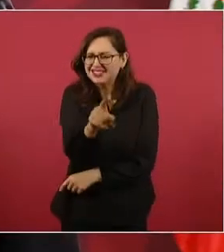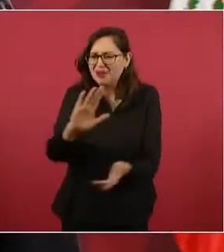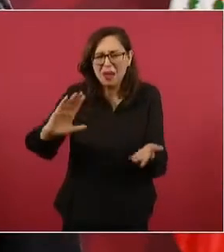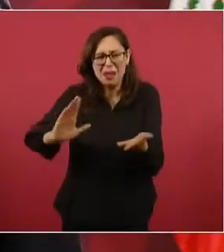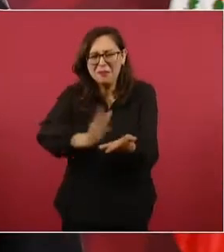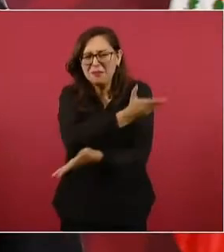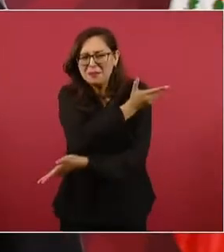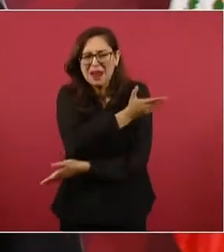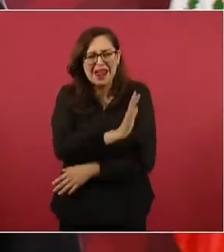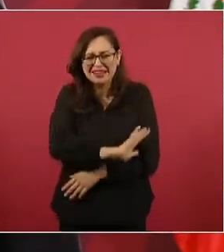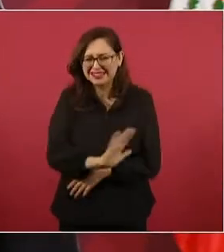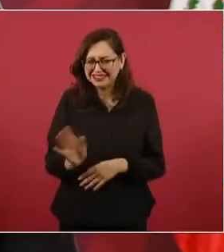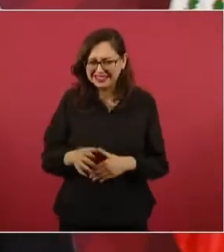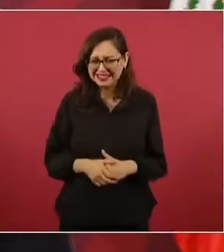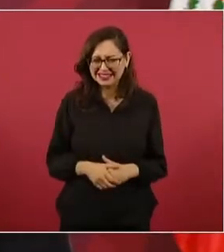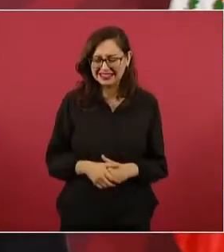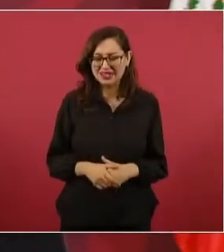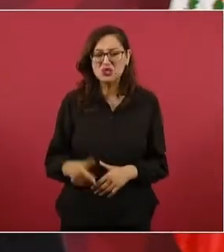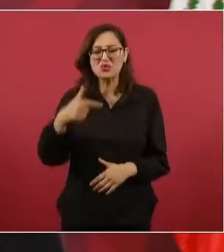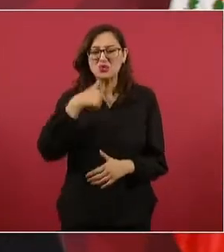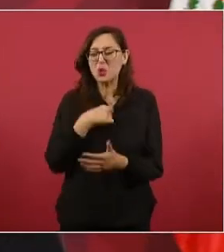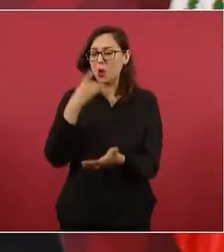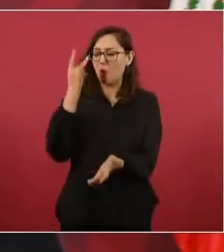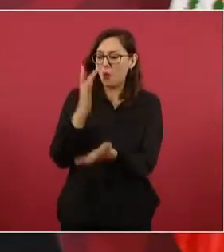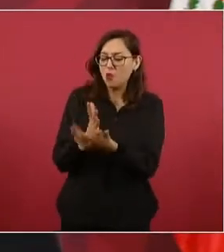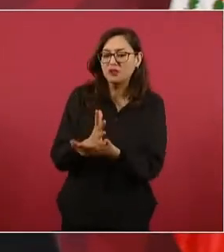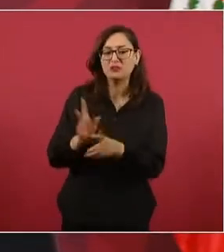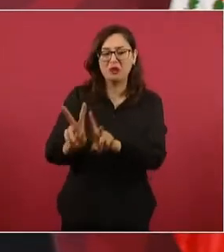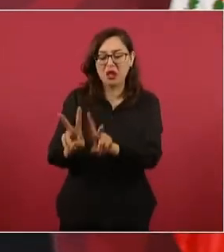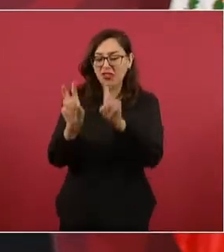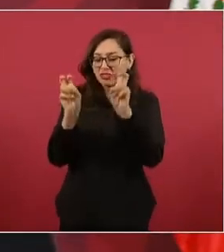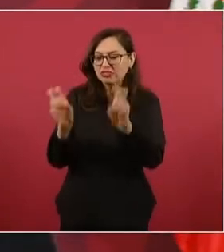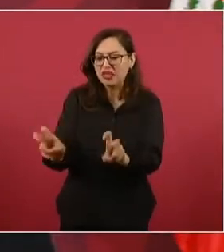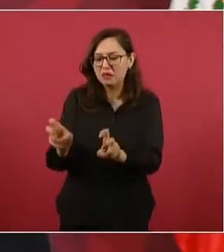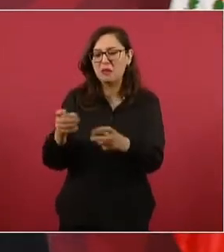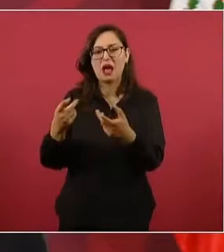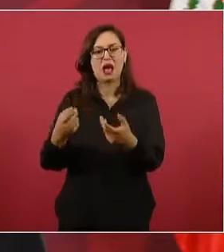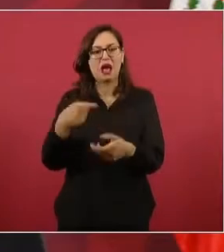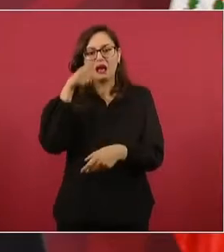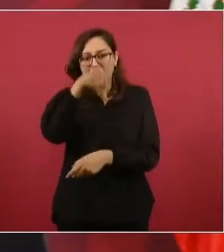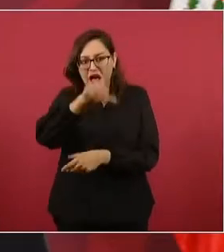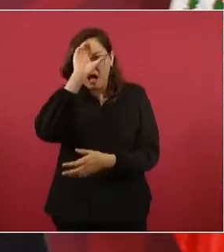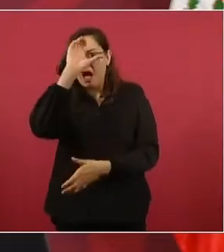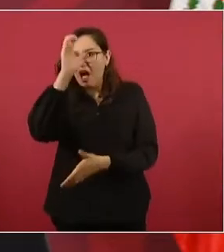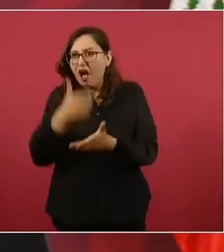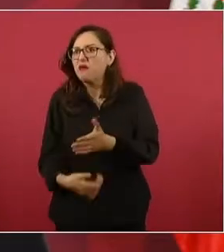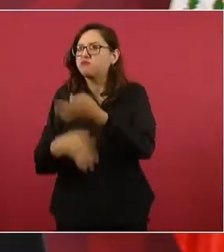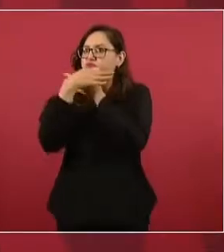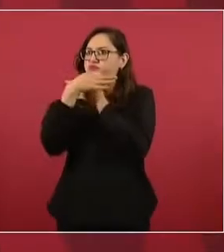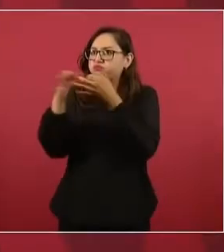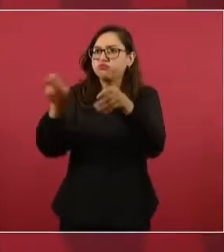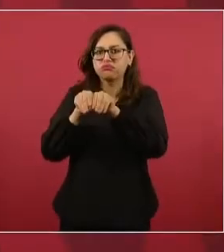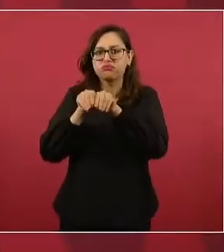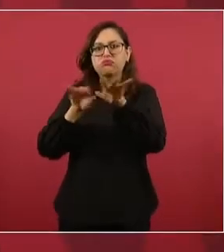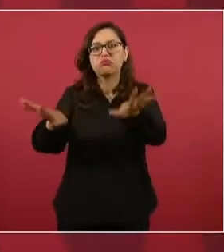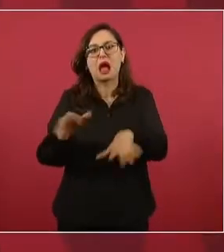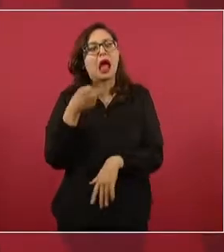de una postura que me gustó mucho, que la celebro, de la